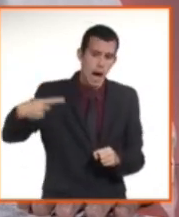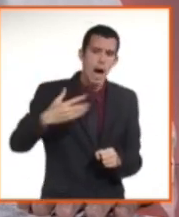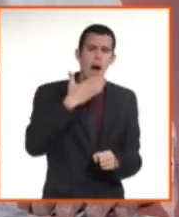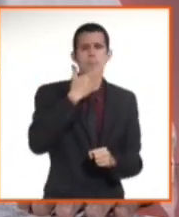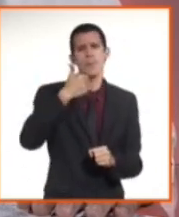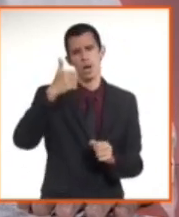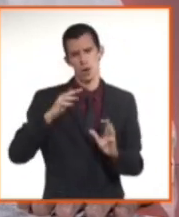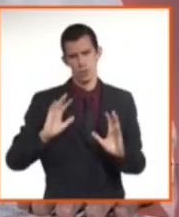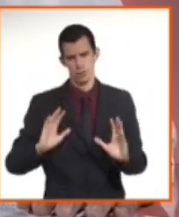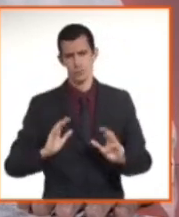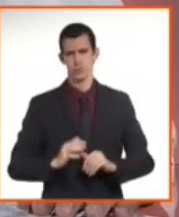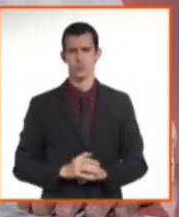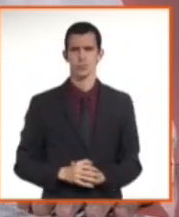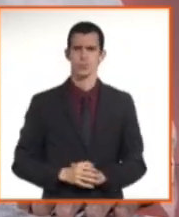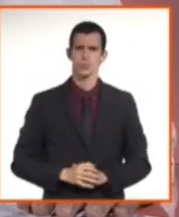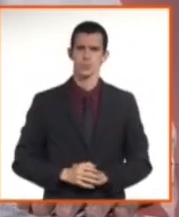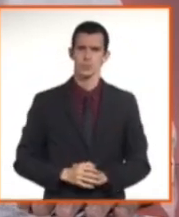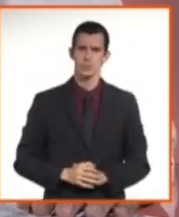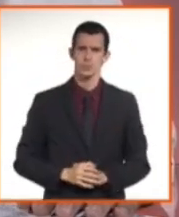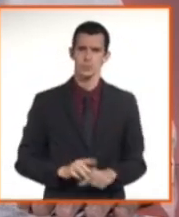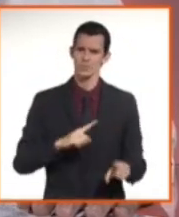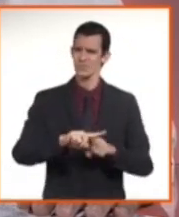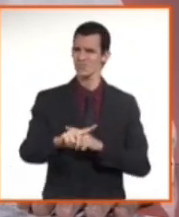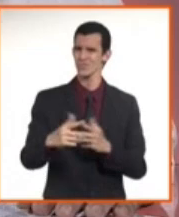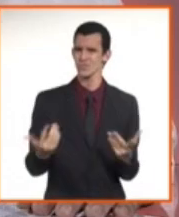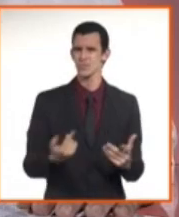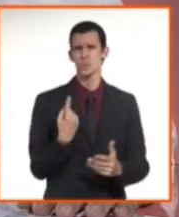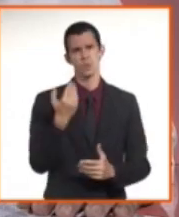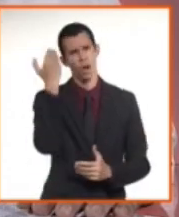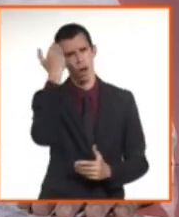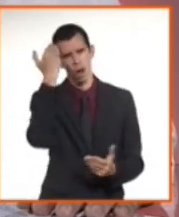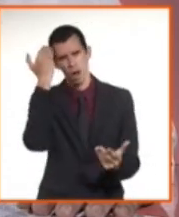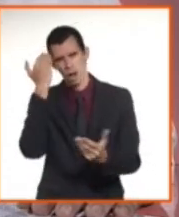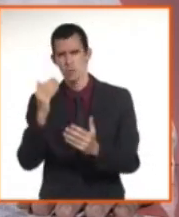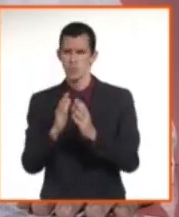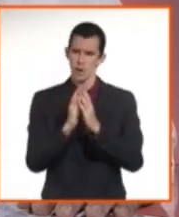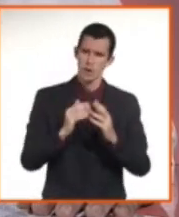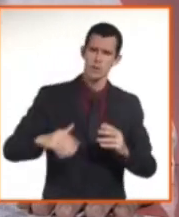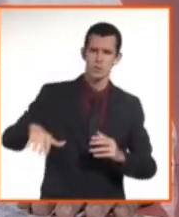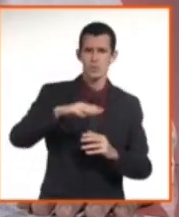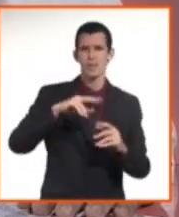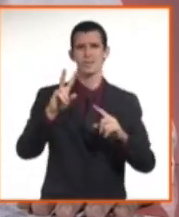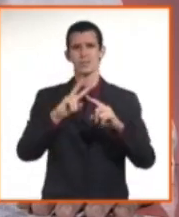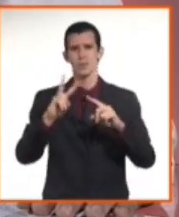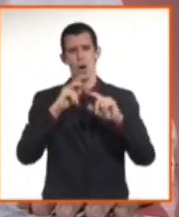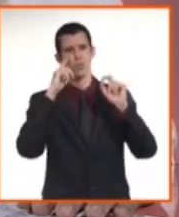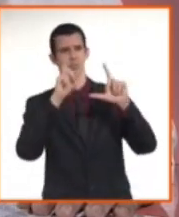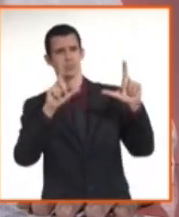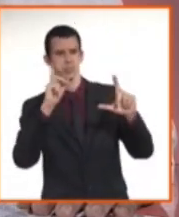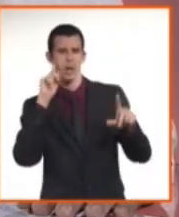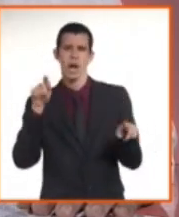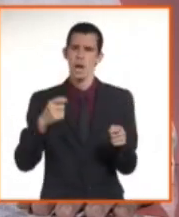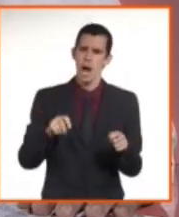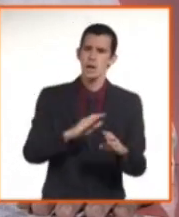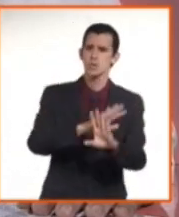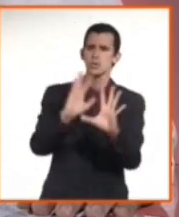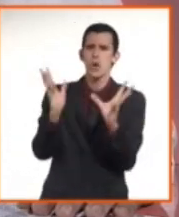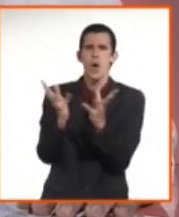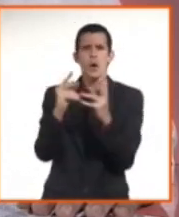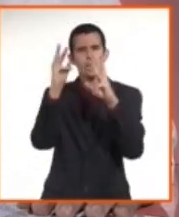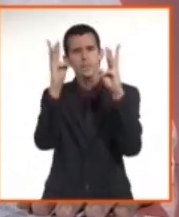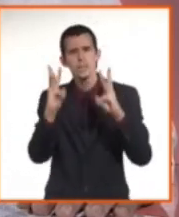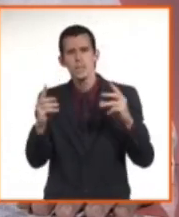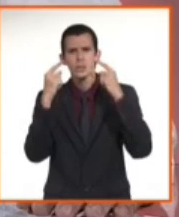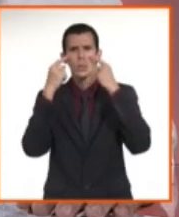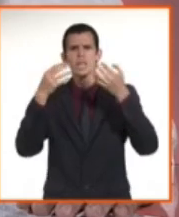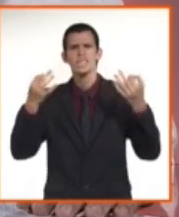de concientización en el uso racional de la energía a través de todas las campañas de comunicación de bien público, de conjunto con el sistema de la radio